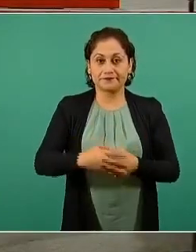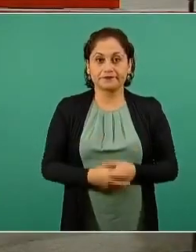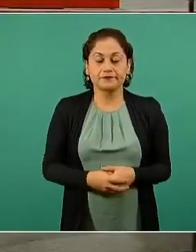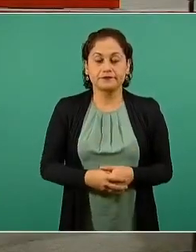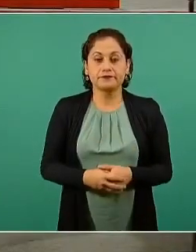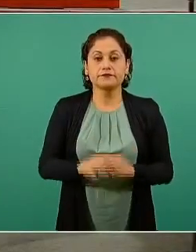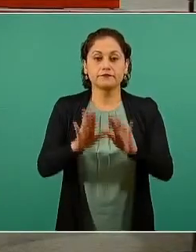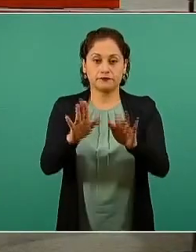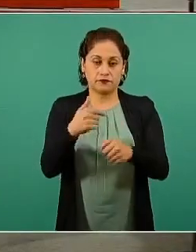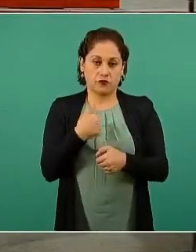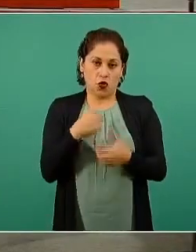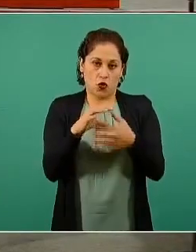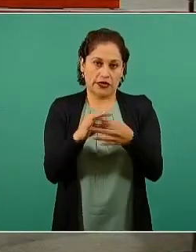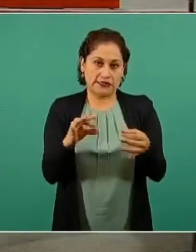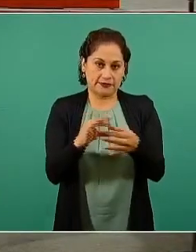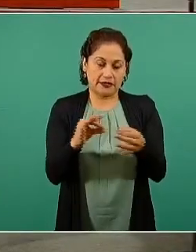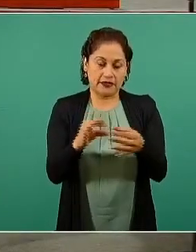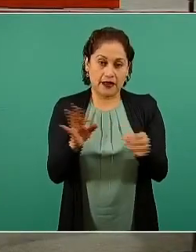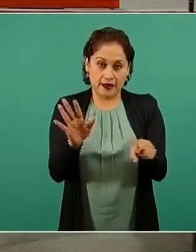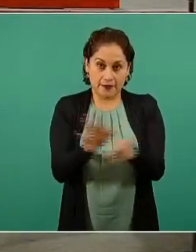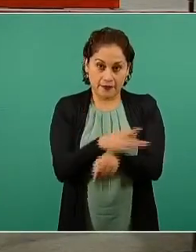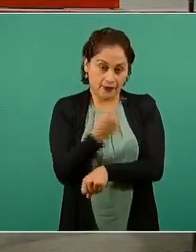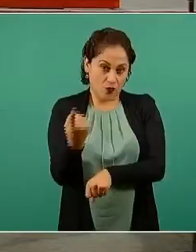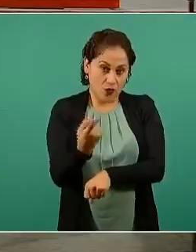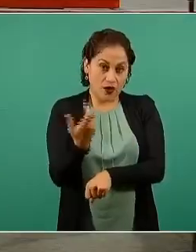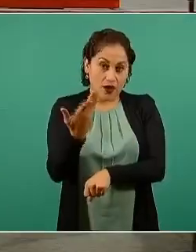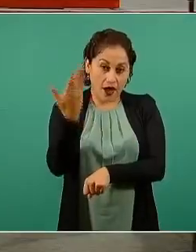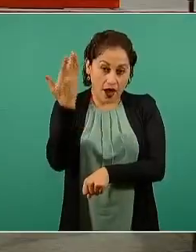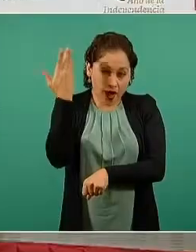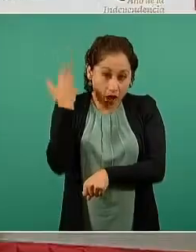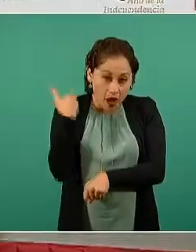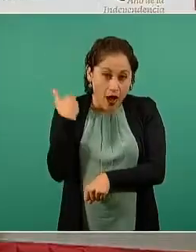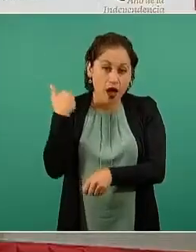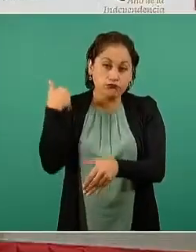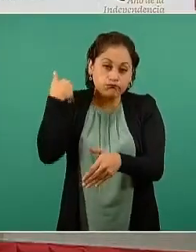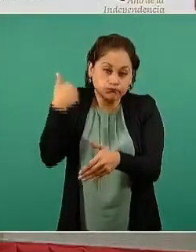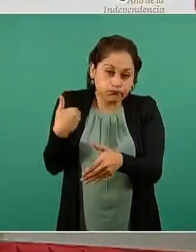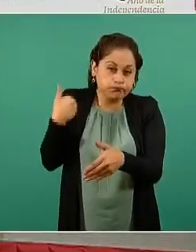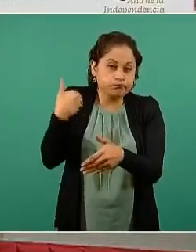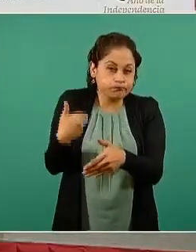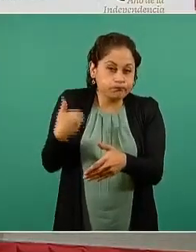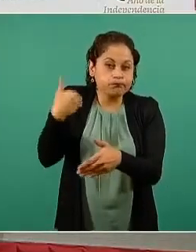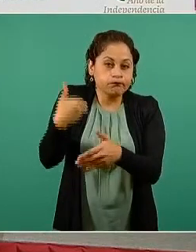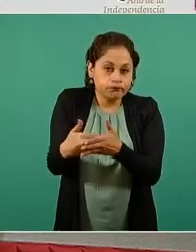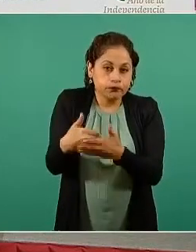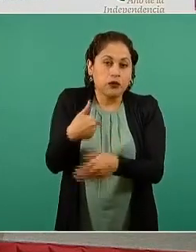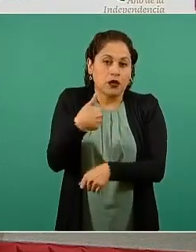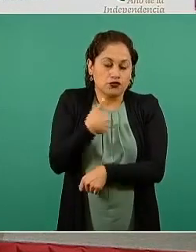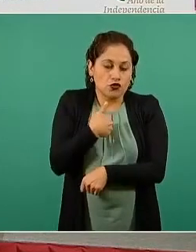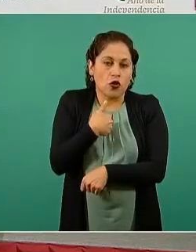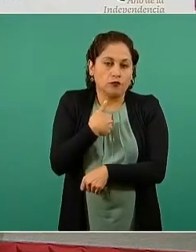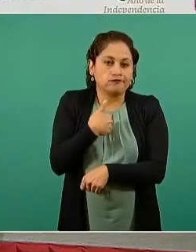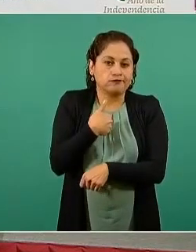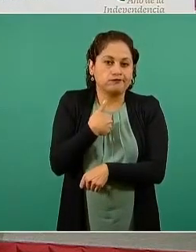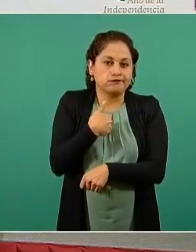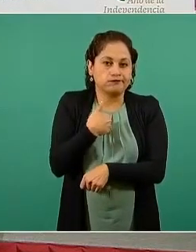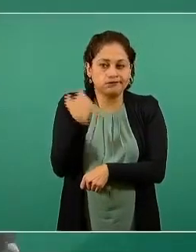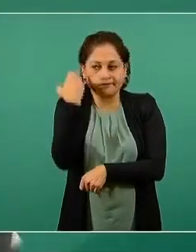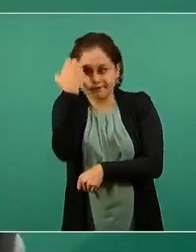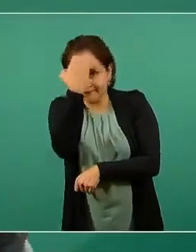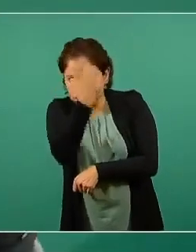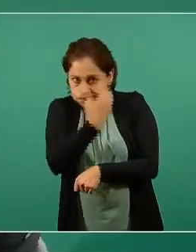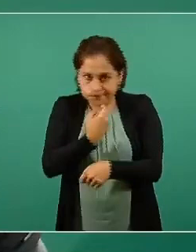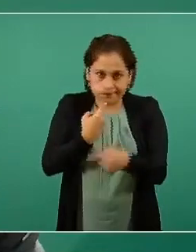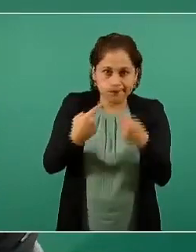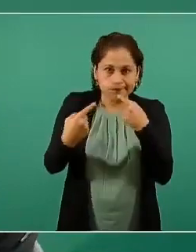puedo comentar, y porque ha sido motivo de una amplia exploración a lo largo de todos estos meses y de forma muy aguda en lo que ahora